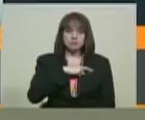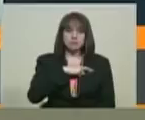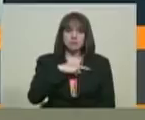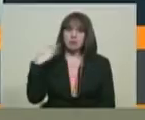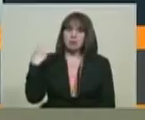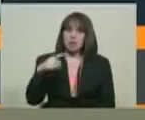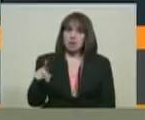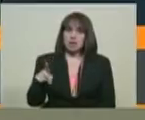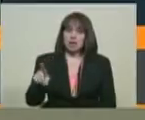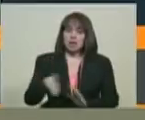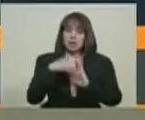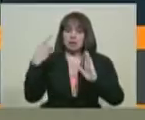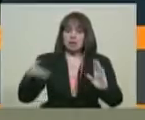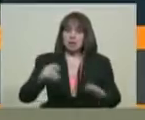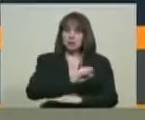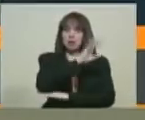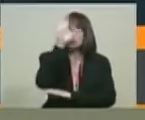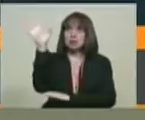al cielo,